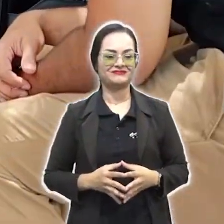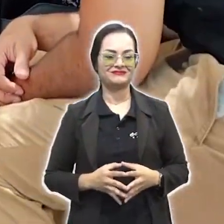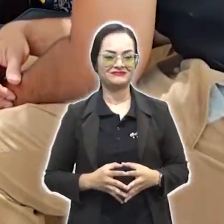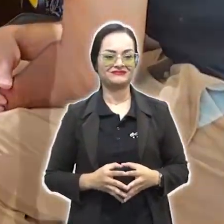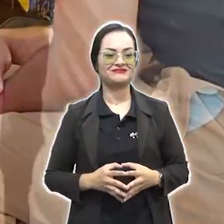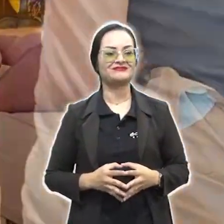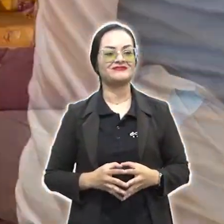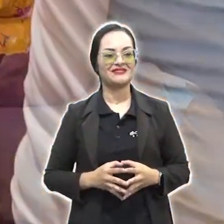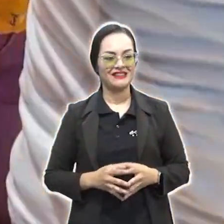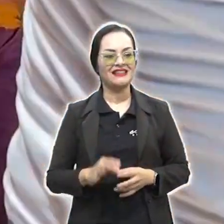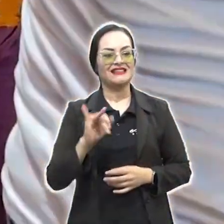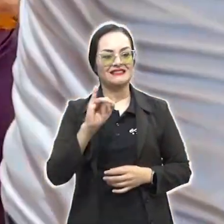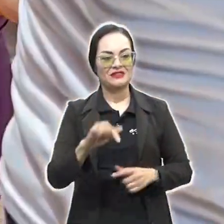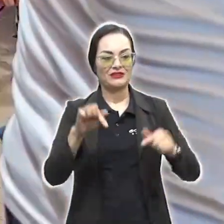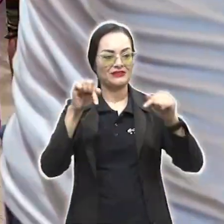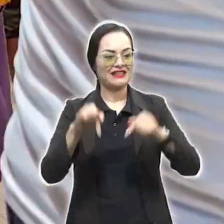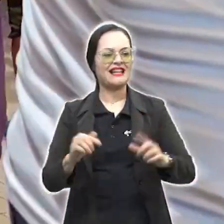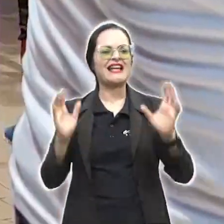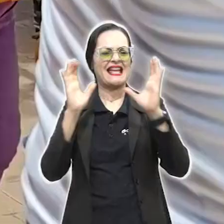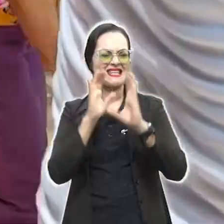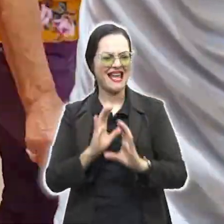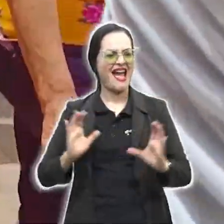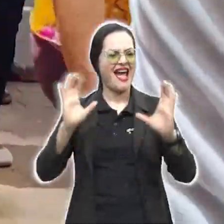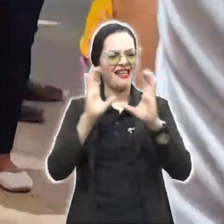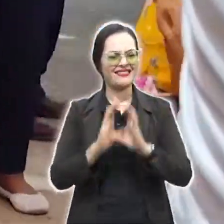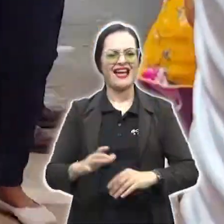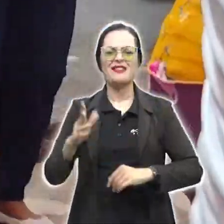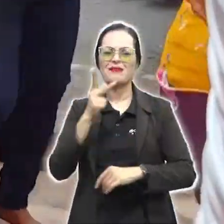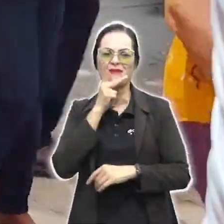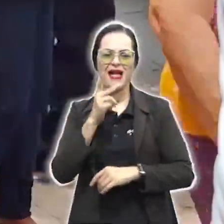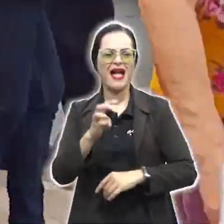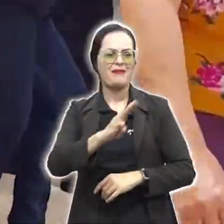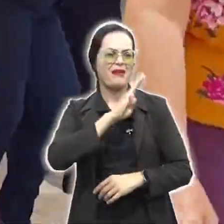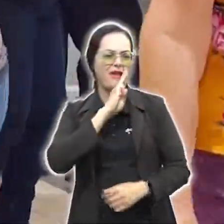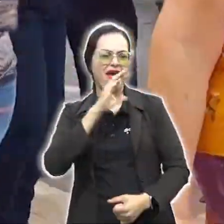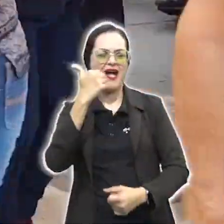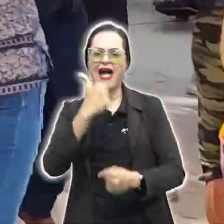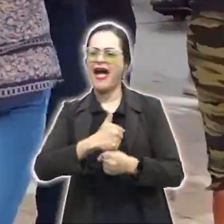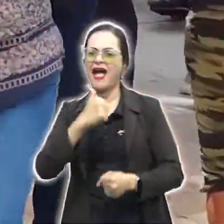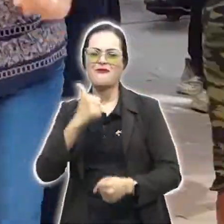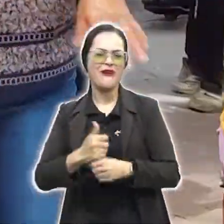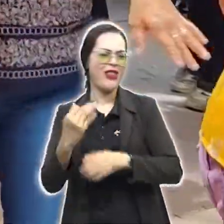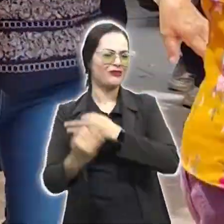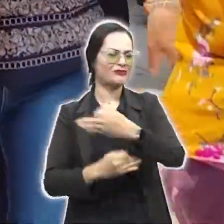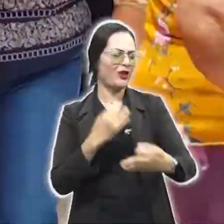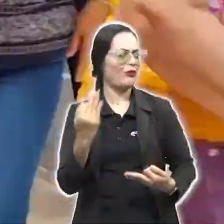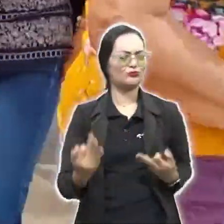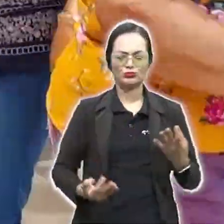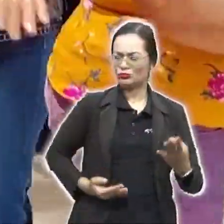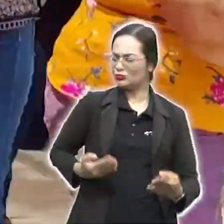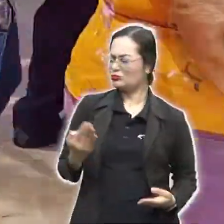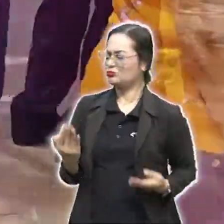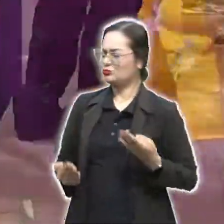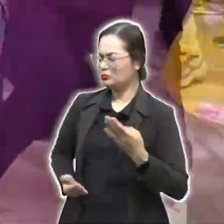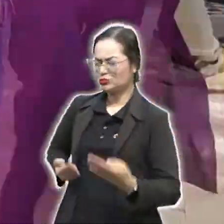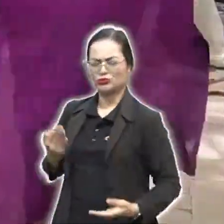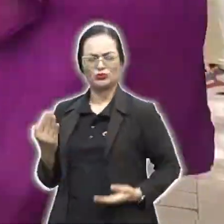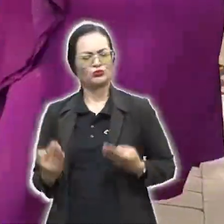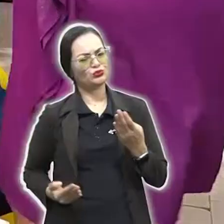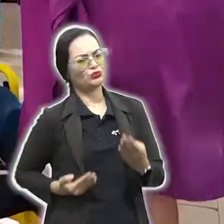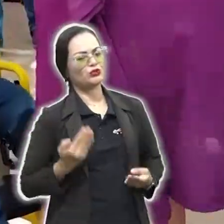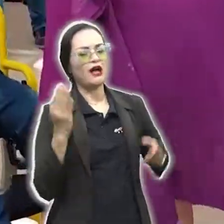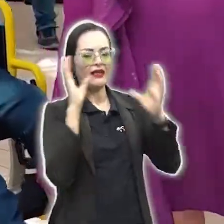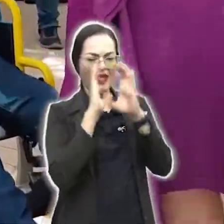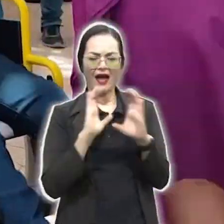Al llegar al escenario de la hora del rancho, disfrutó con sus padres y abuelos del gran ambiente que se genera en este popular